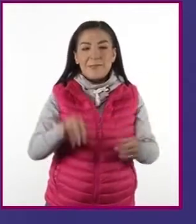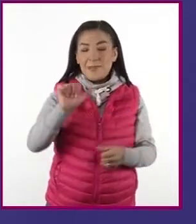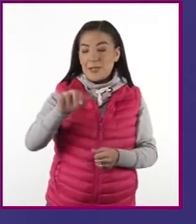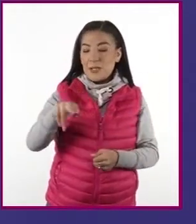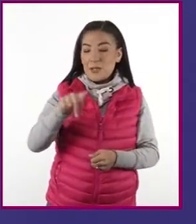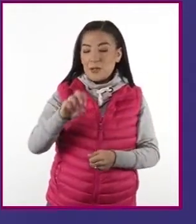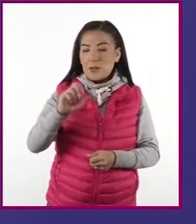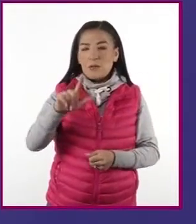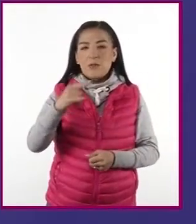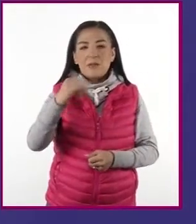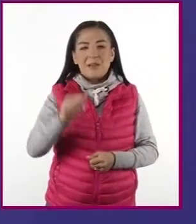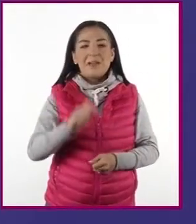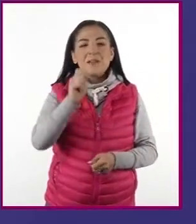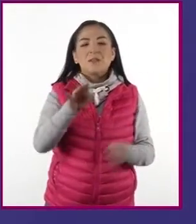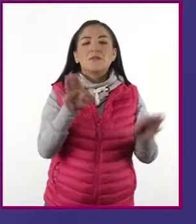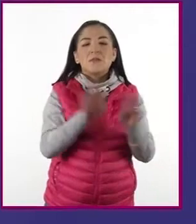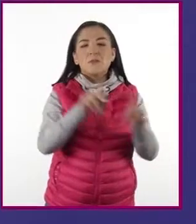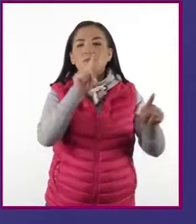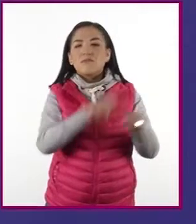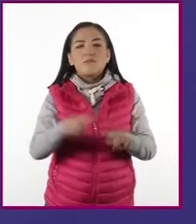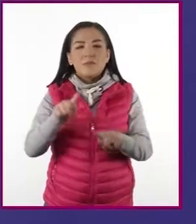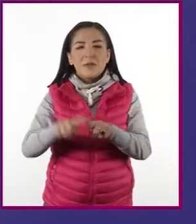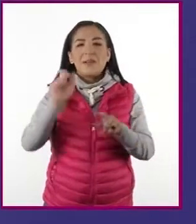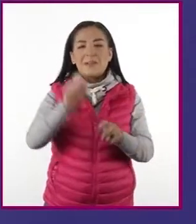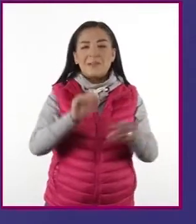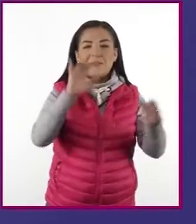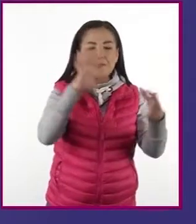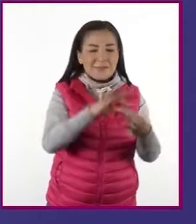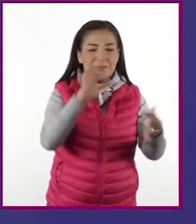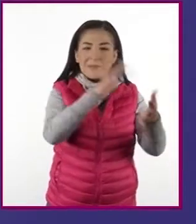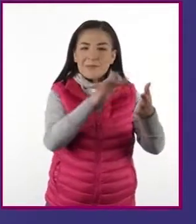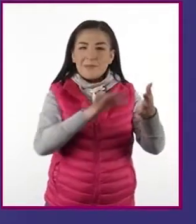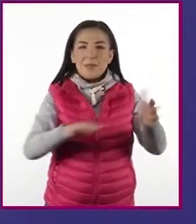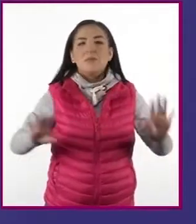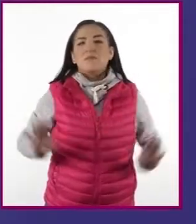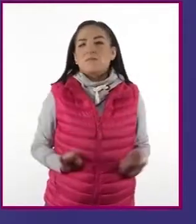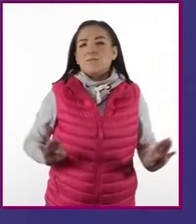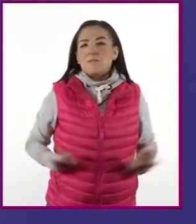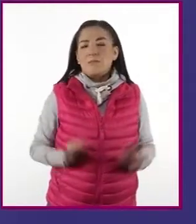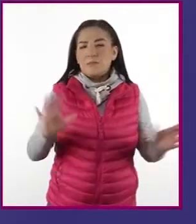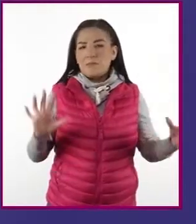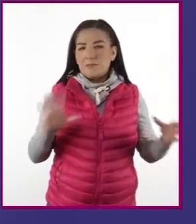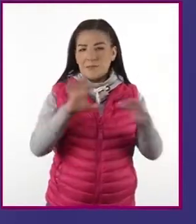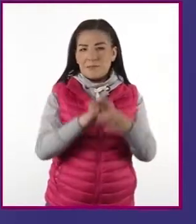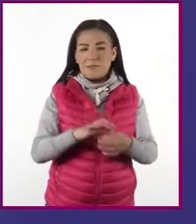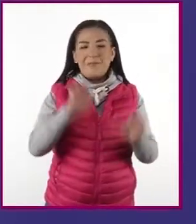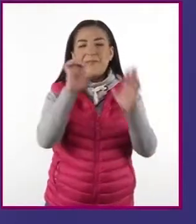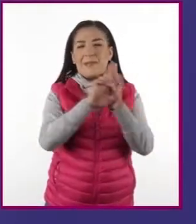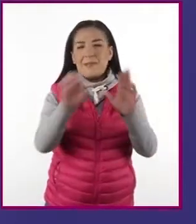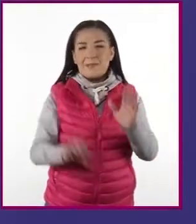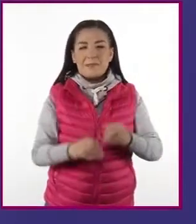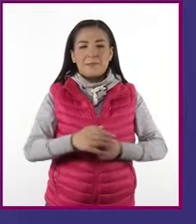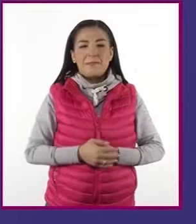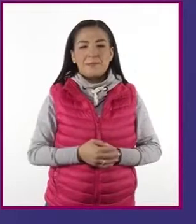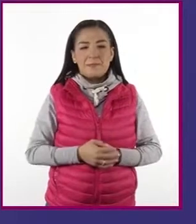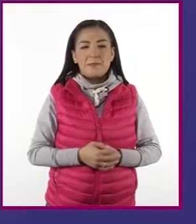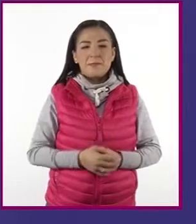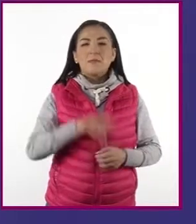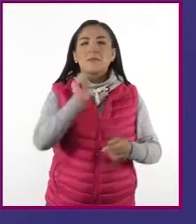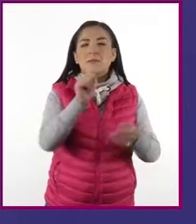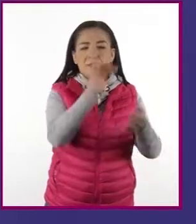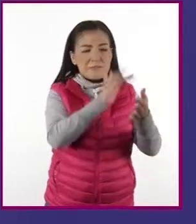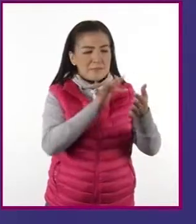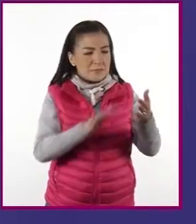de textos con características en común, es decir, los textos que las integran